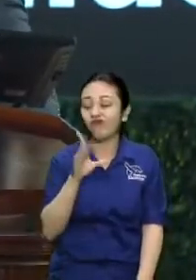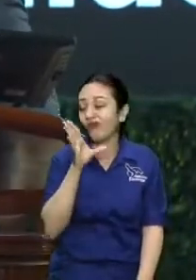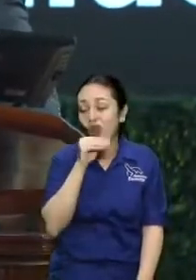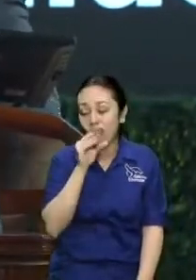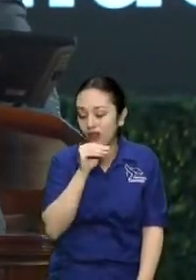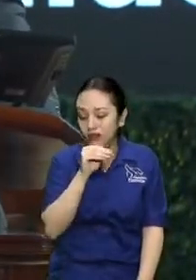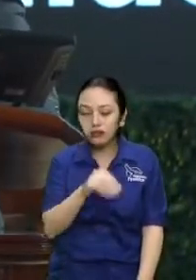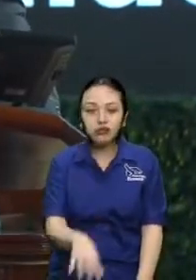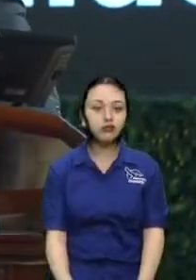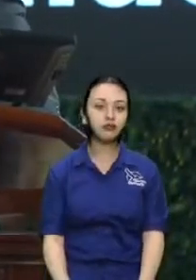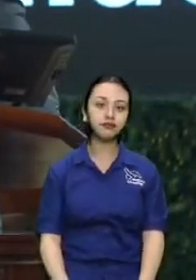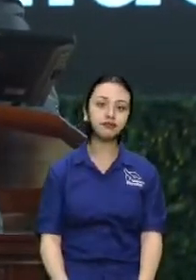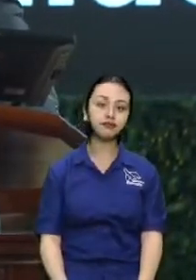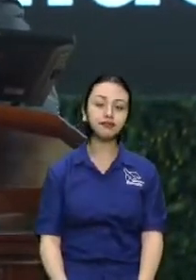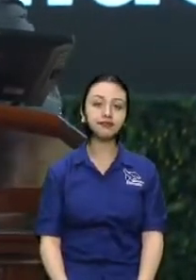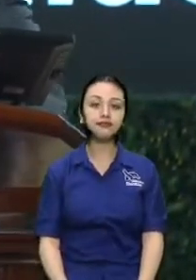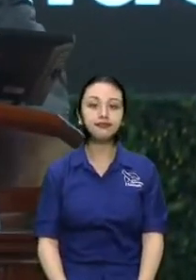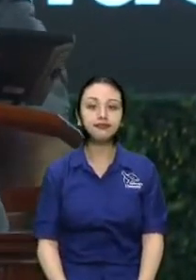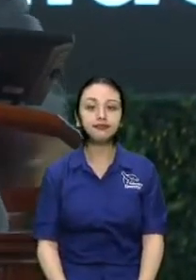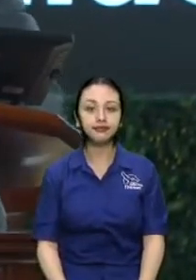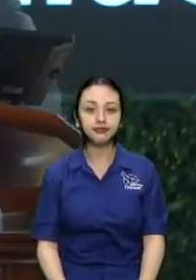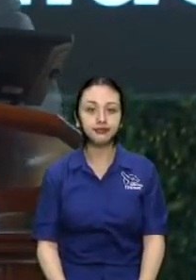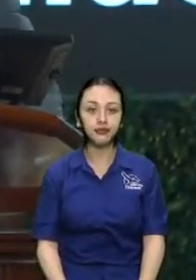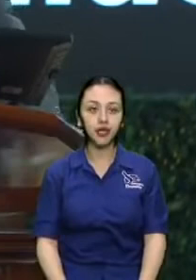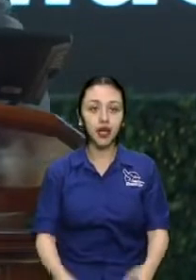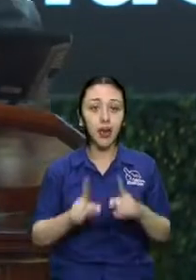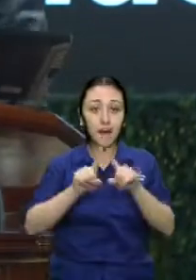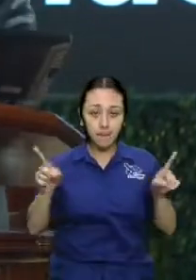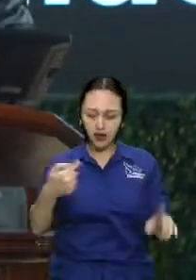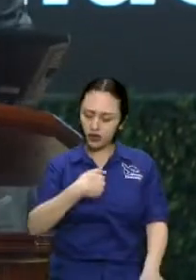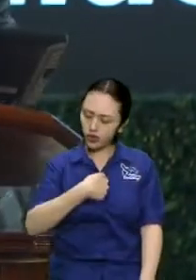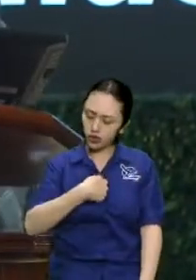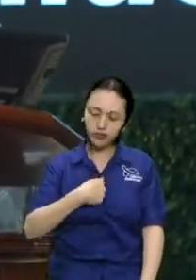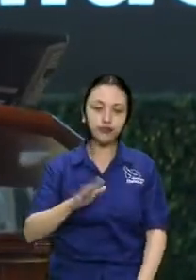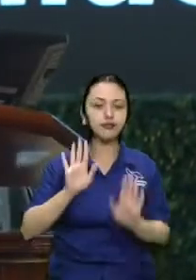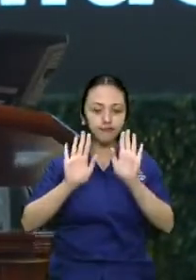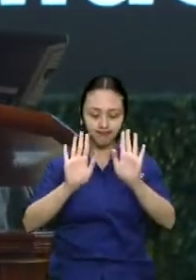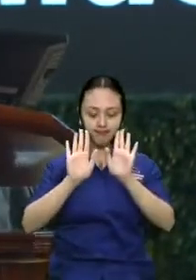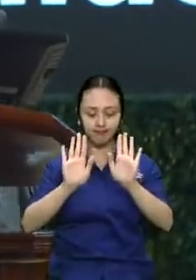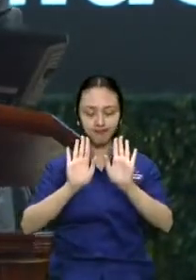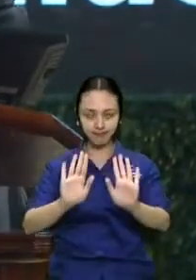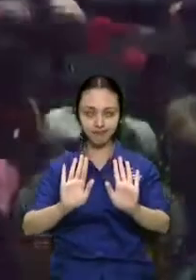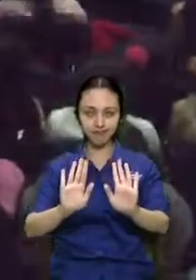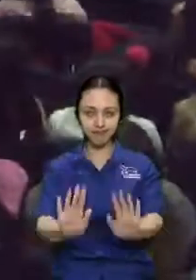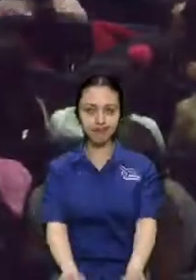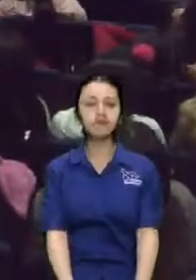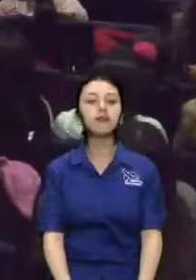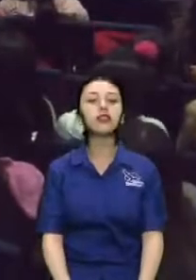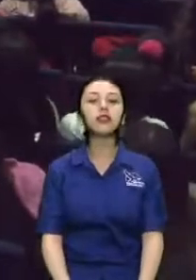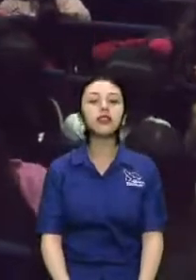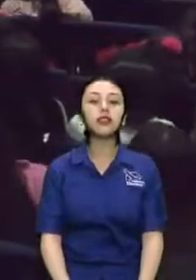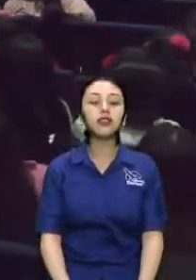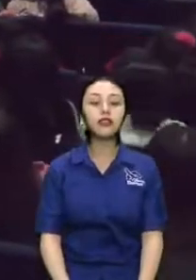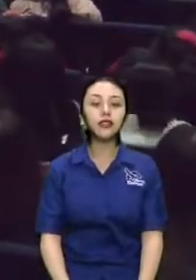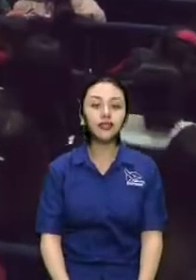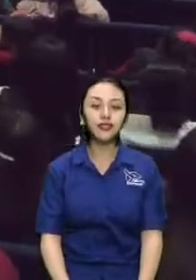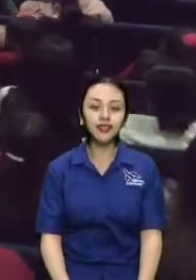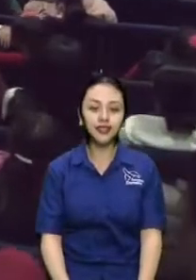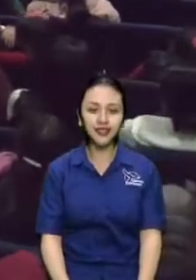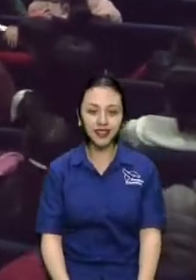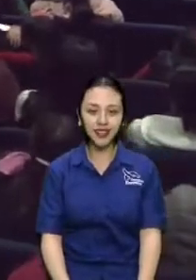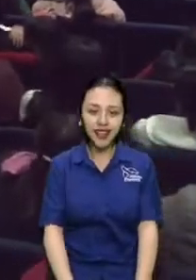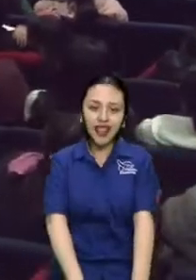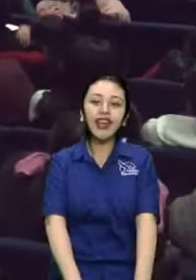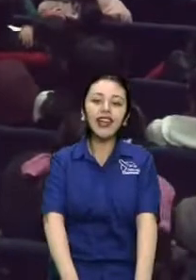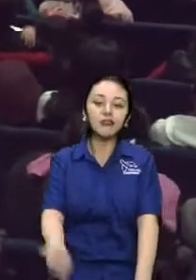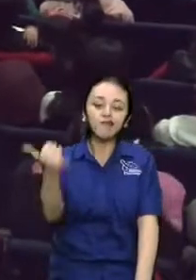Bueno, aquí tengo muchas cosas más que ver, pero entonces solo te quiero decir, ya, mire, mire, va, mire pues, como ya están los bombazos, entonces mejor lo dejo